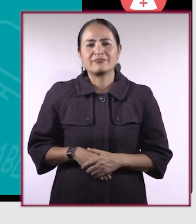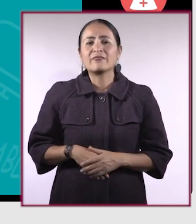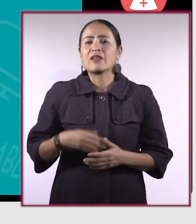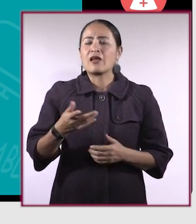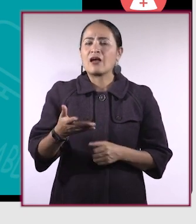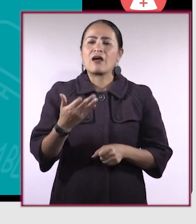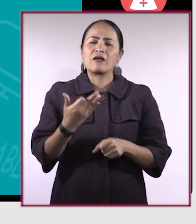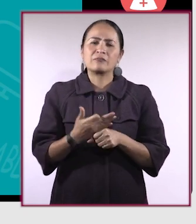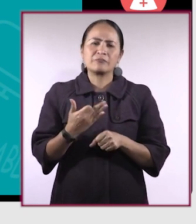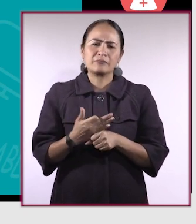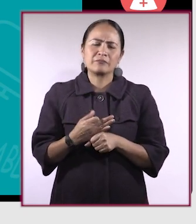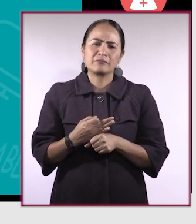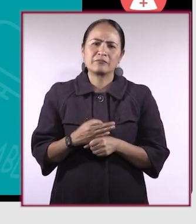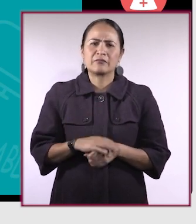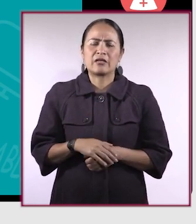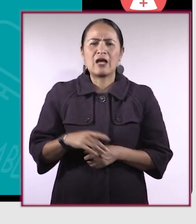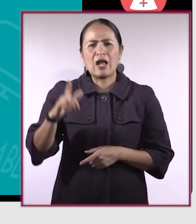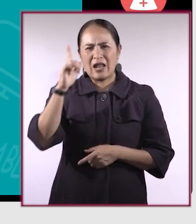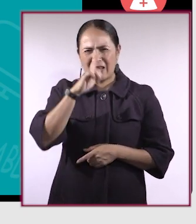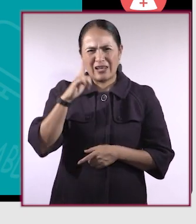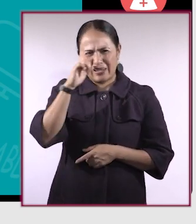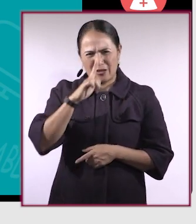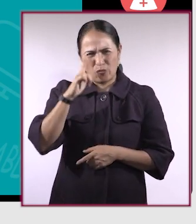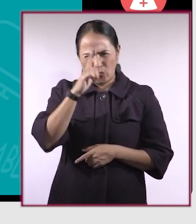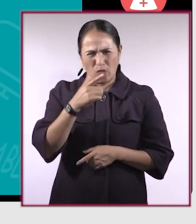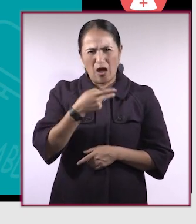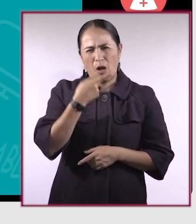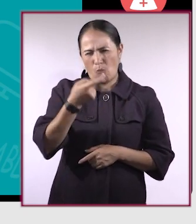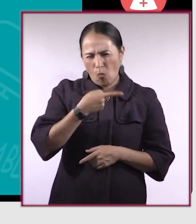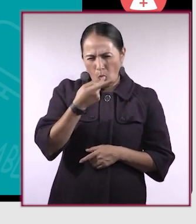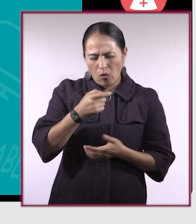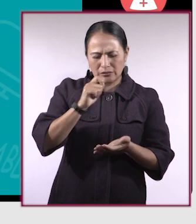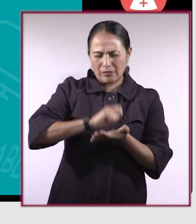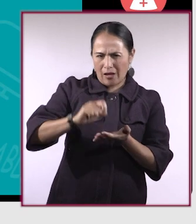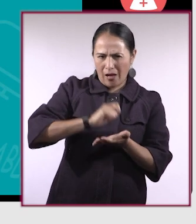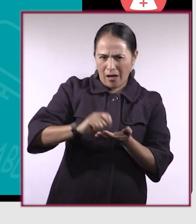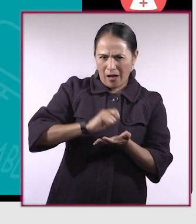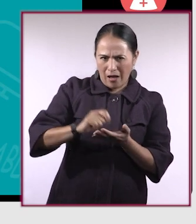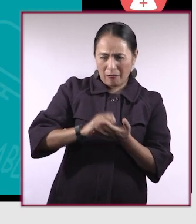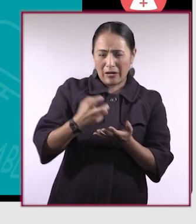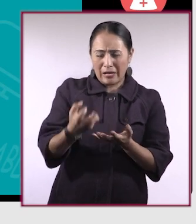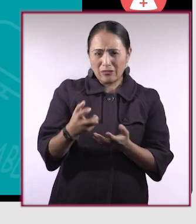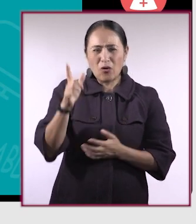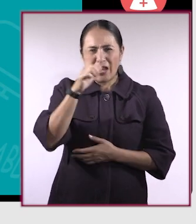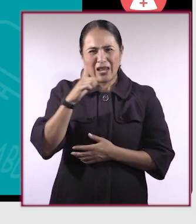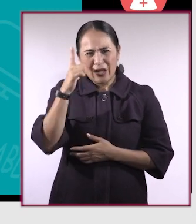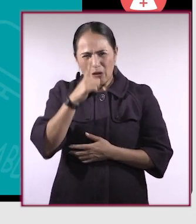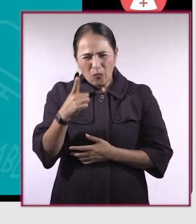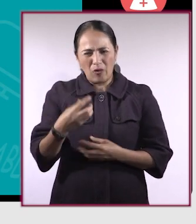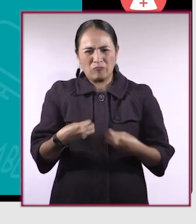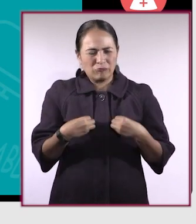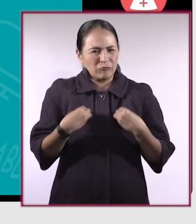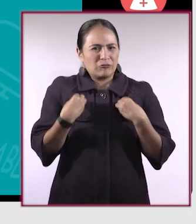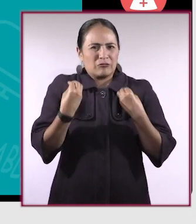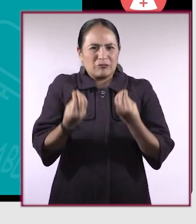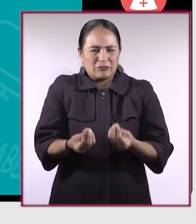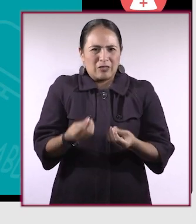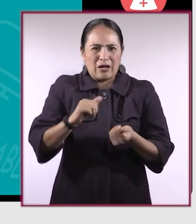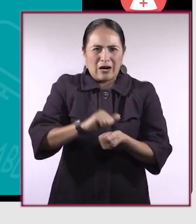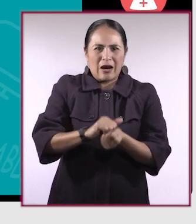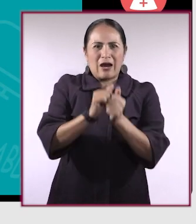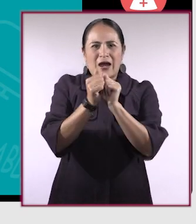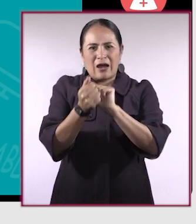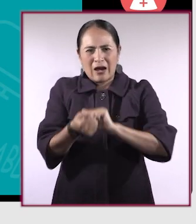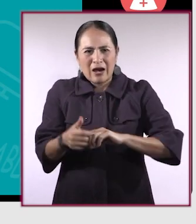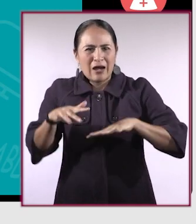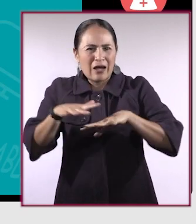bien. Maestro, considerando que toda lengua que se habla, que se escribe, que se practica, es una lengua viva, es una lengua que